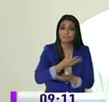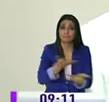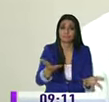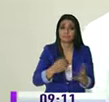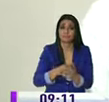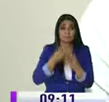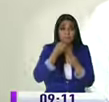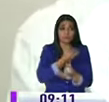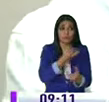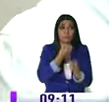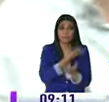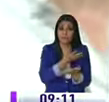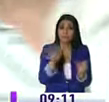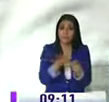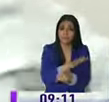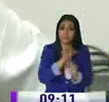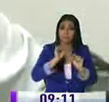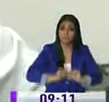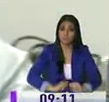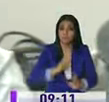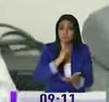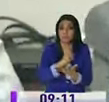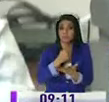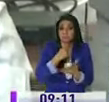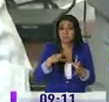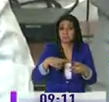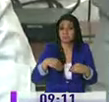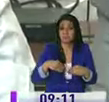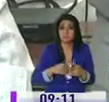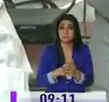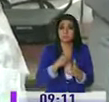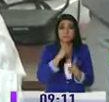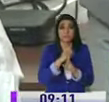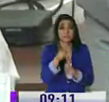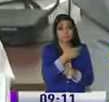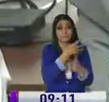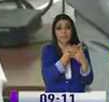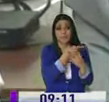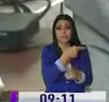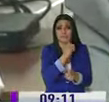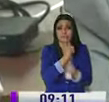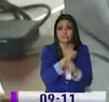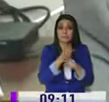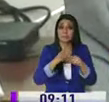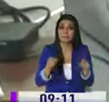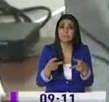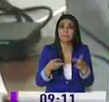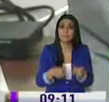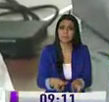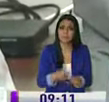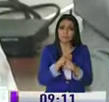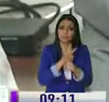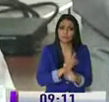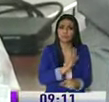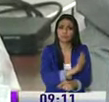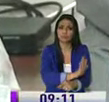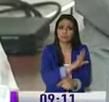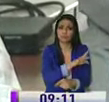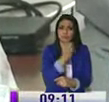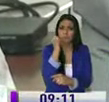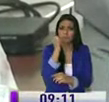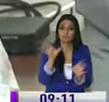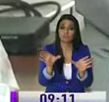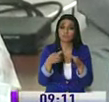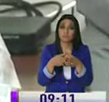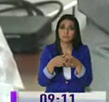información efectivamente hay una orden de prisión preventiva en contra de fernando pero también existen medidas cautelares dictadas por la comisión